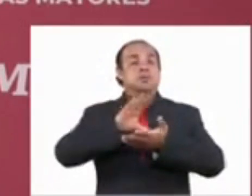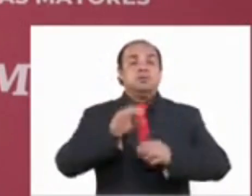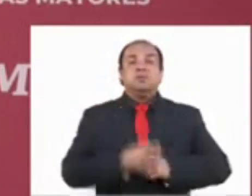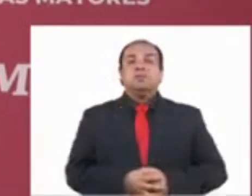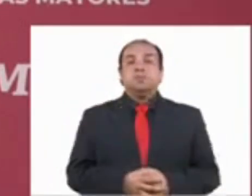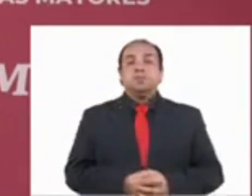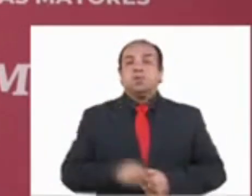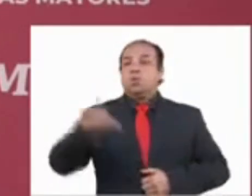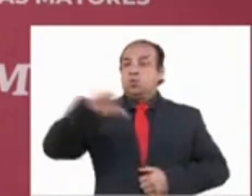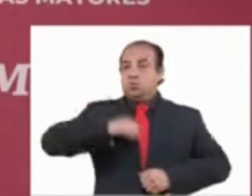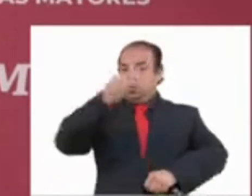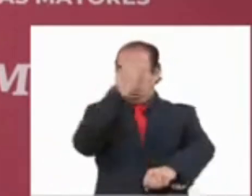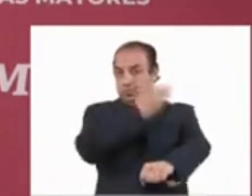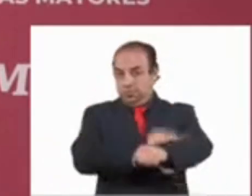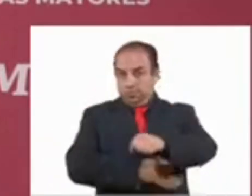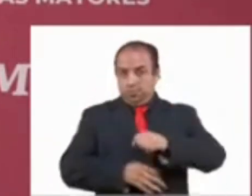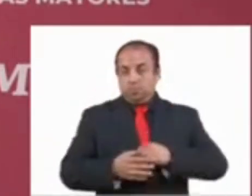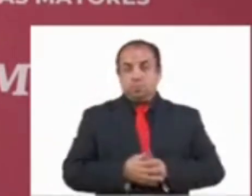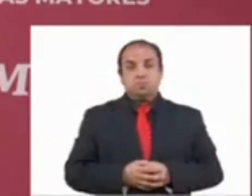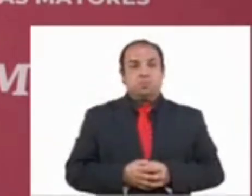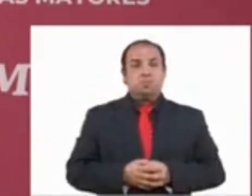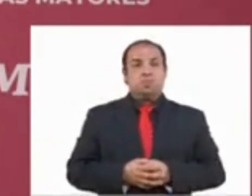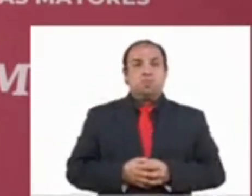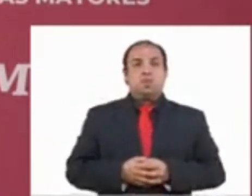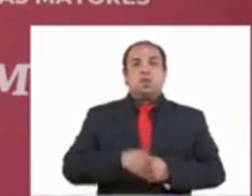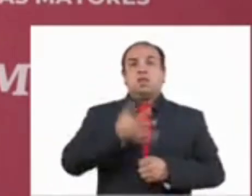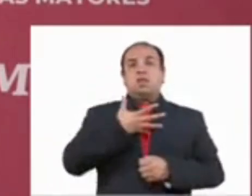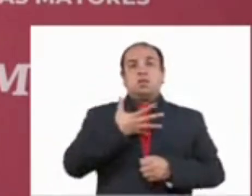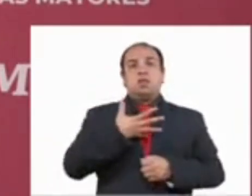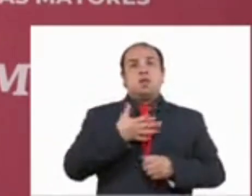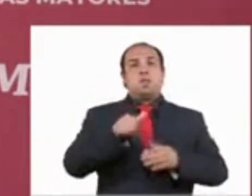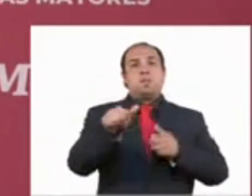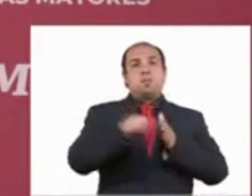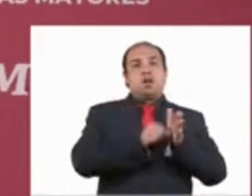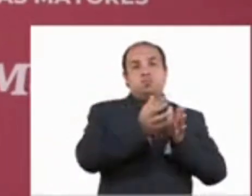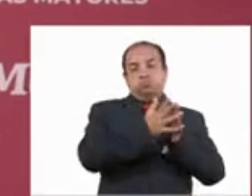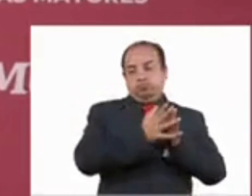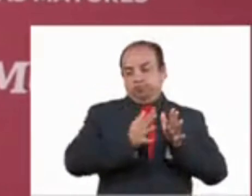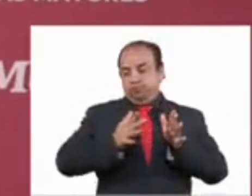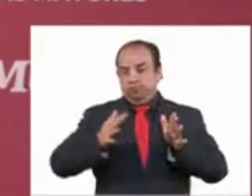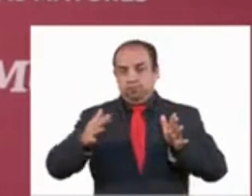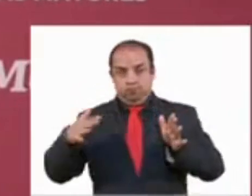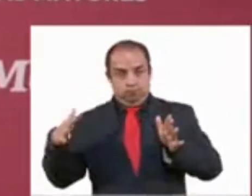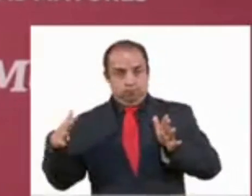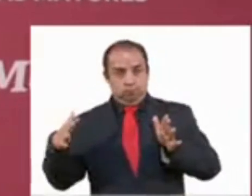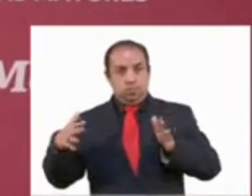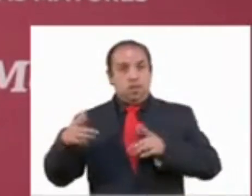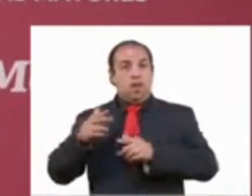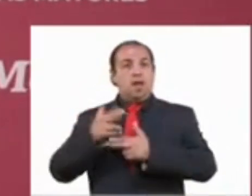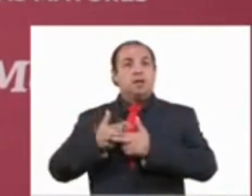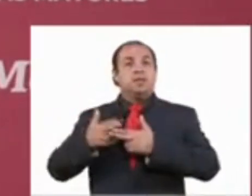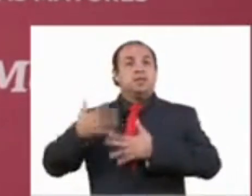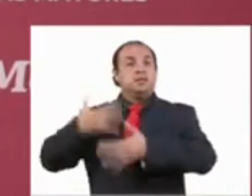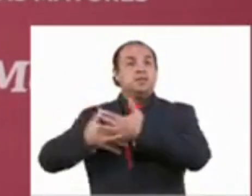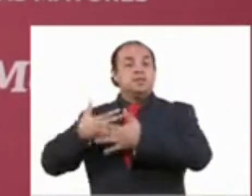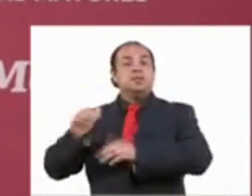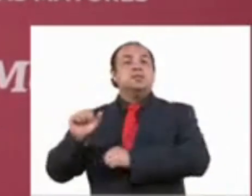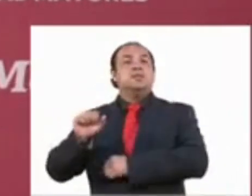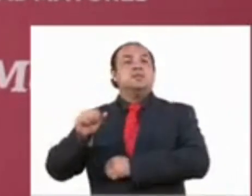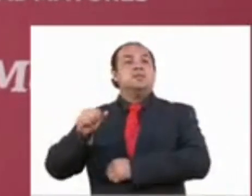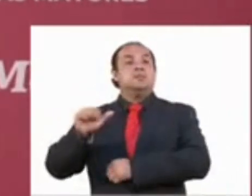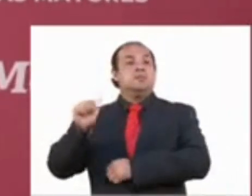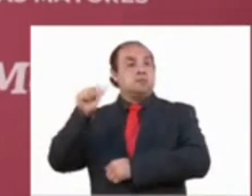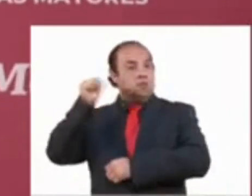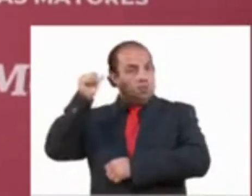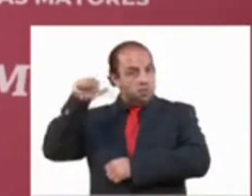ello que esta tarde y a lo largo de estos meses y hasta el 15 de abril se va a realizar esta actividad de